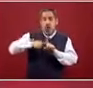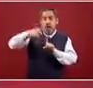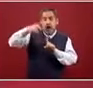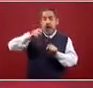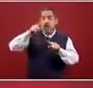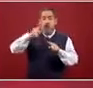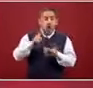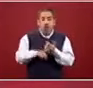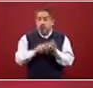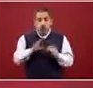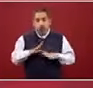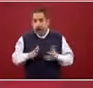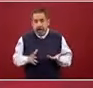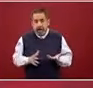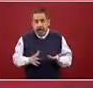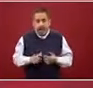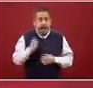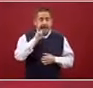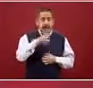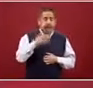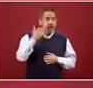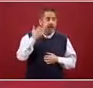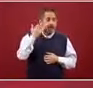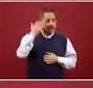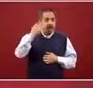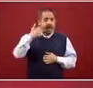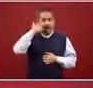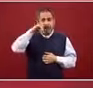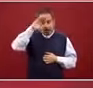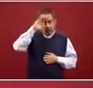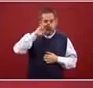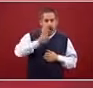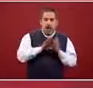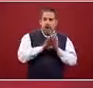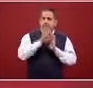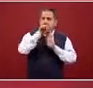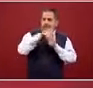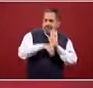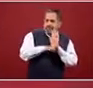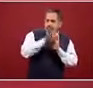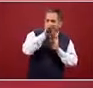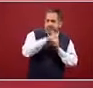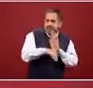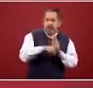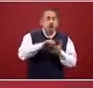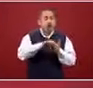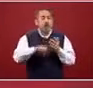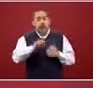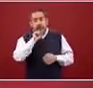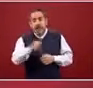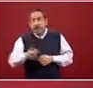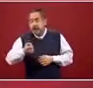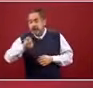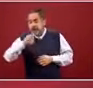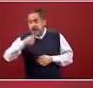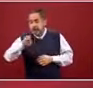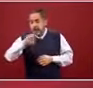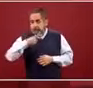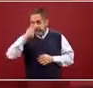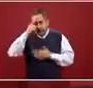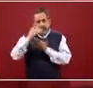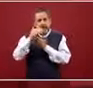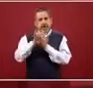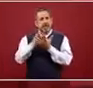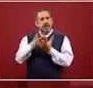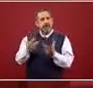eso, la duración de la temperatura es variable y también si una persona toma medicamentos que